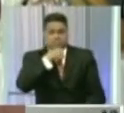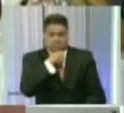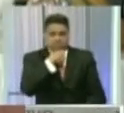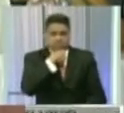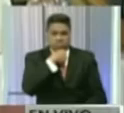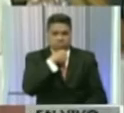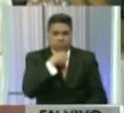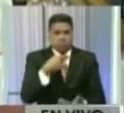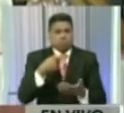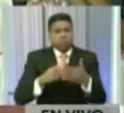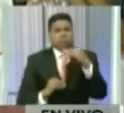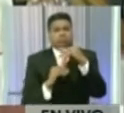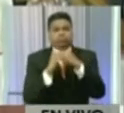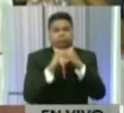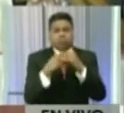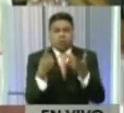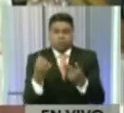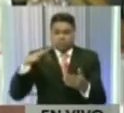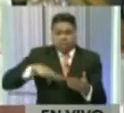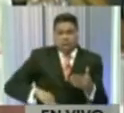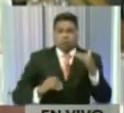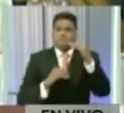con el salario mínimo.